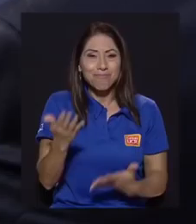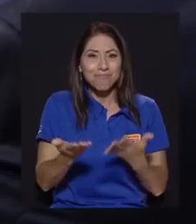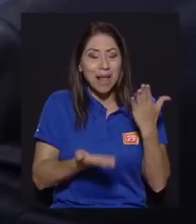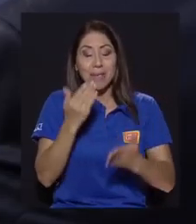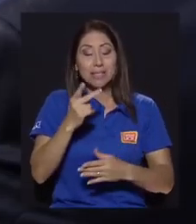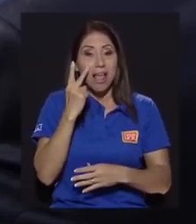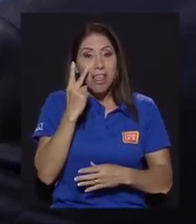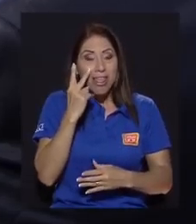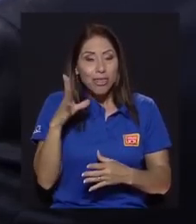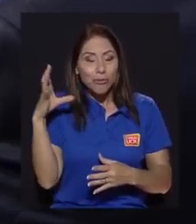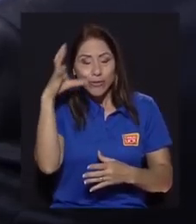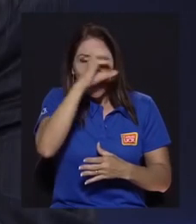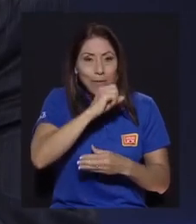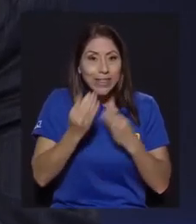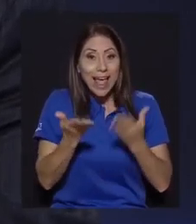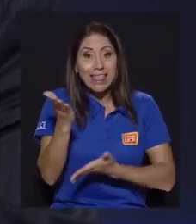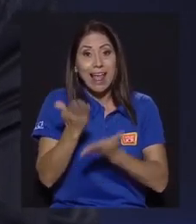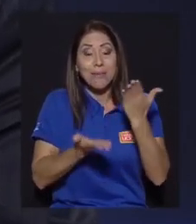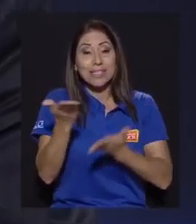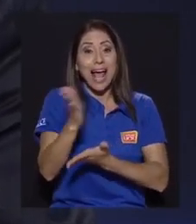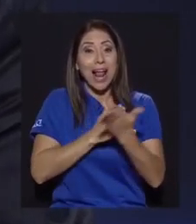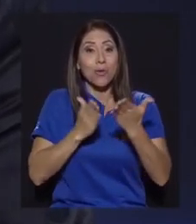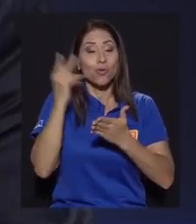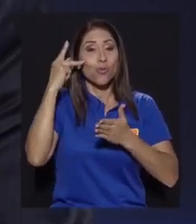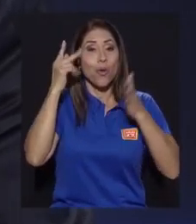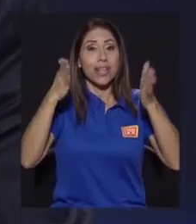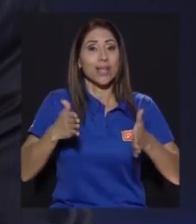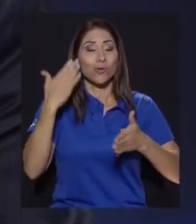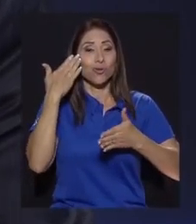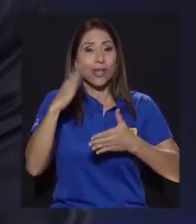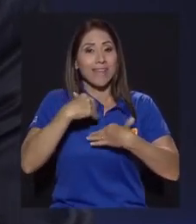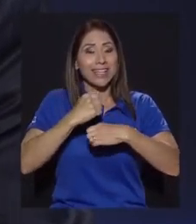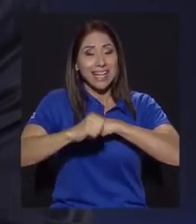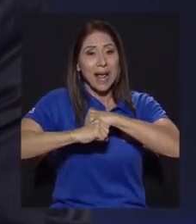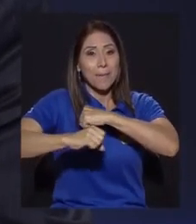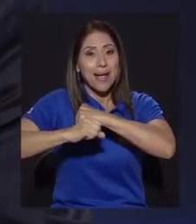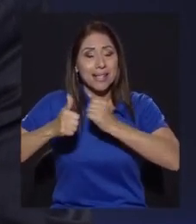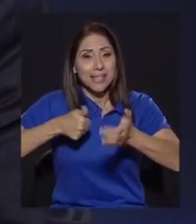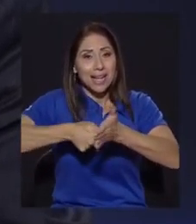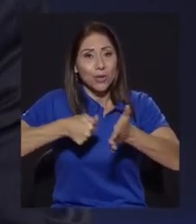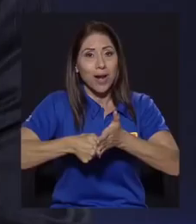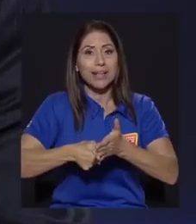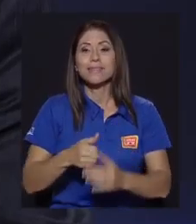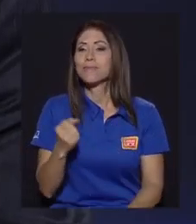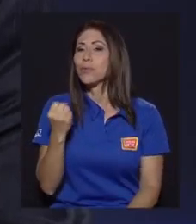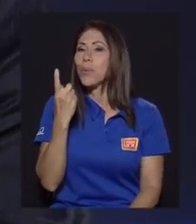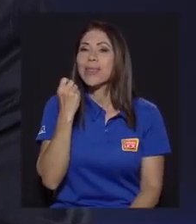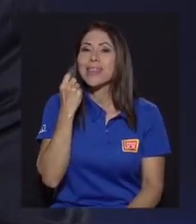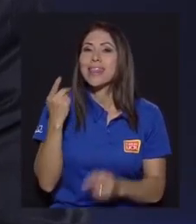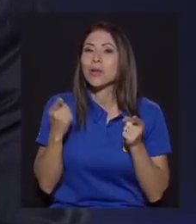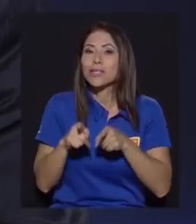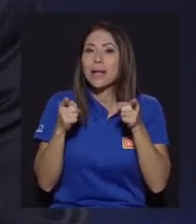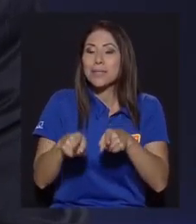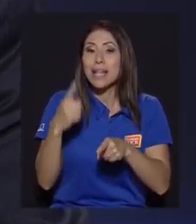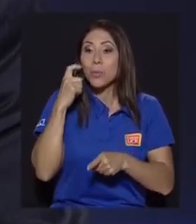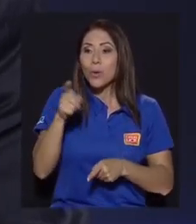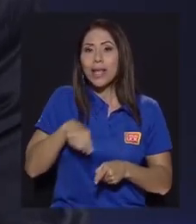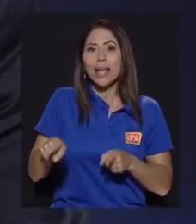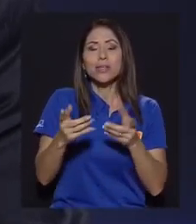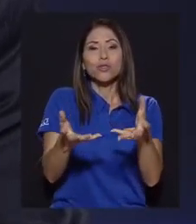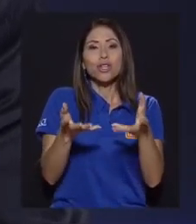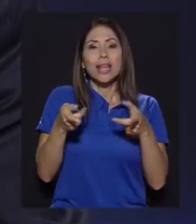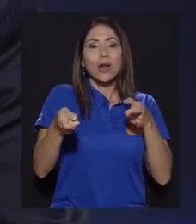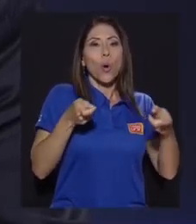políticos que no saben hacer campañas electorales no entienden lo que están pasando porque apretando gobernar alejados del